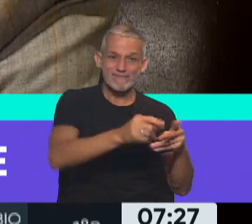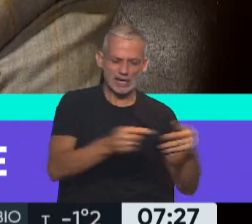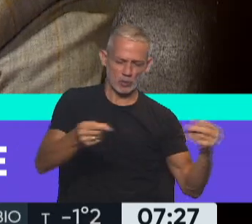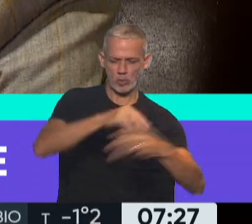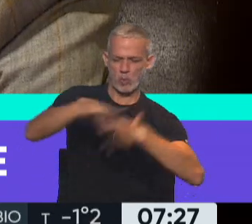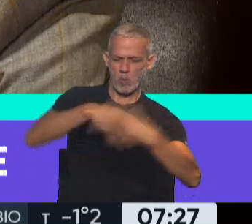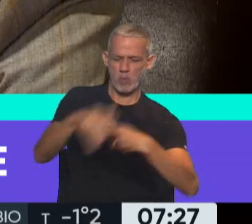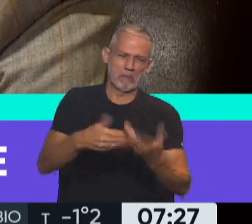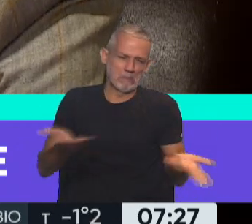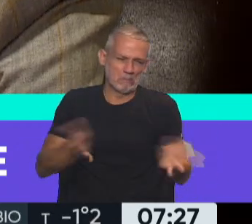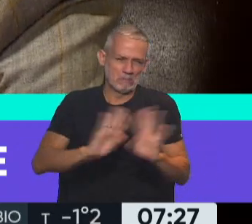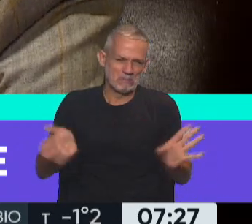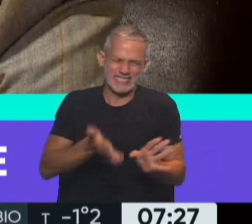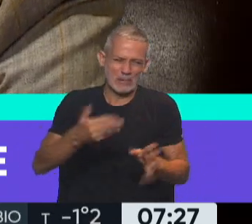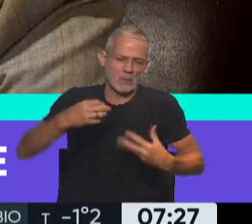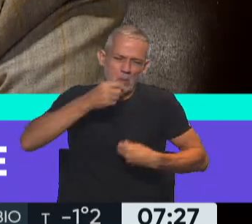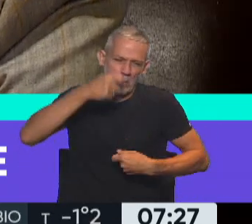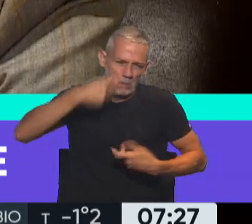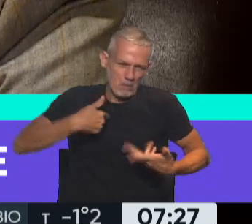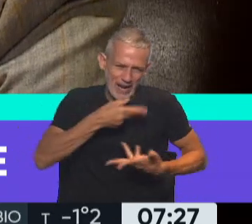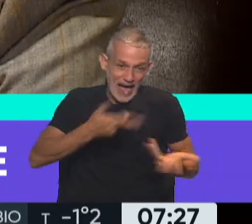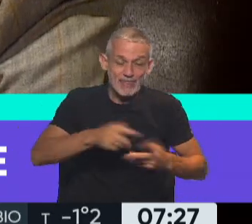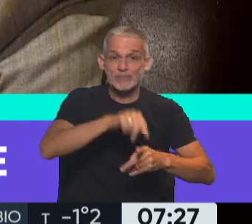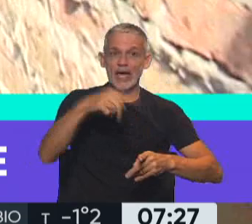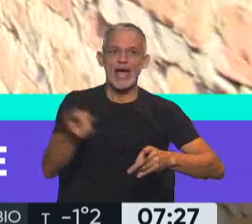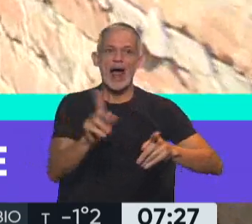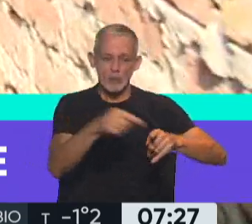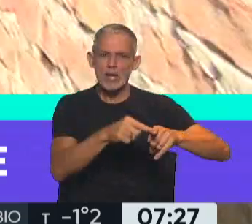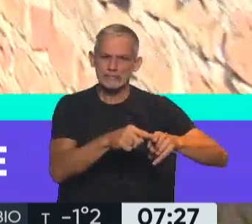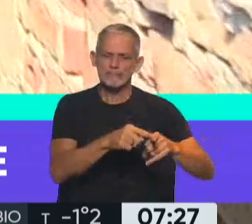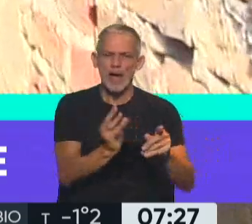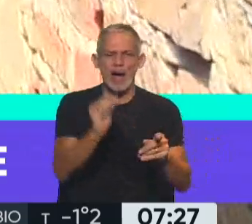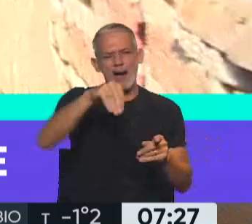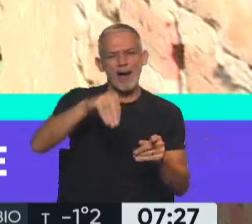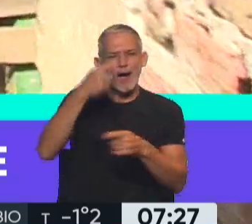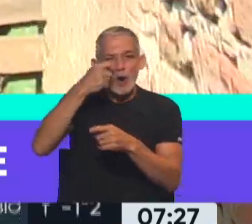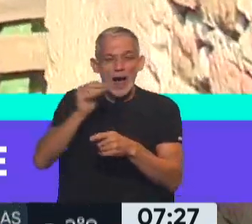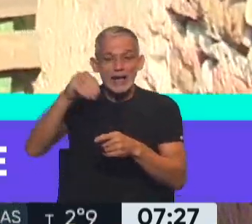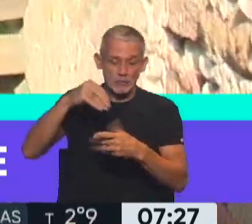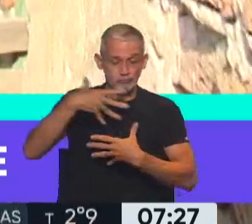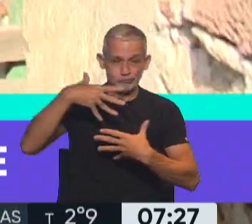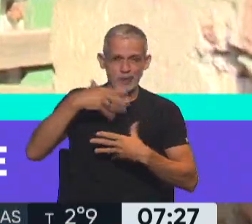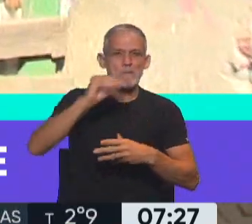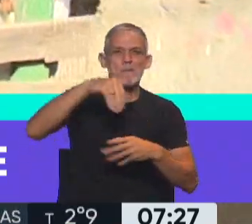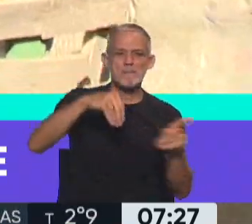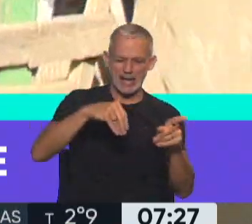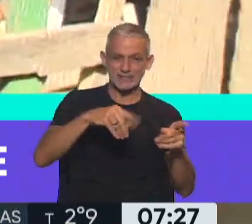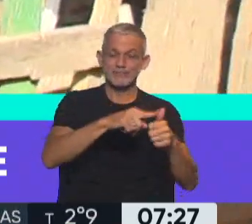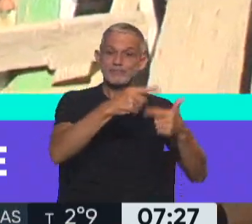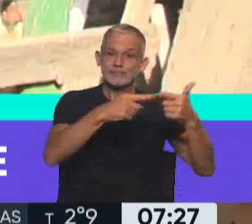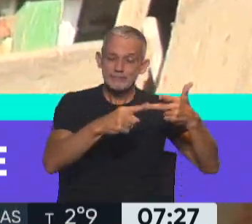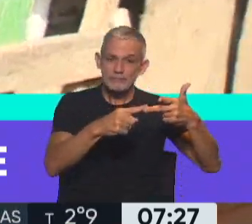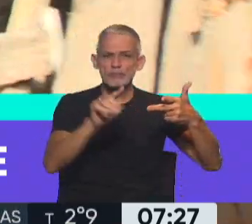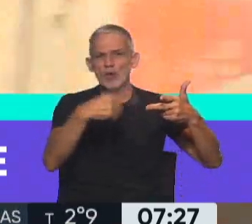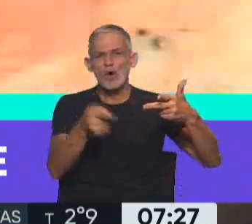precio. Otros que tienen la intención de generar algún efecto en particular agregado al efecto de la cocaína, algunos que sirven